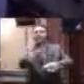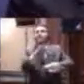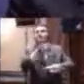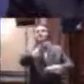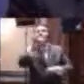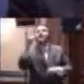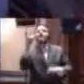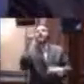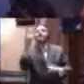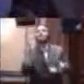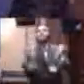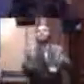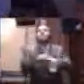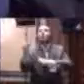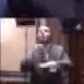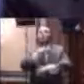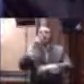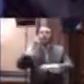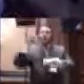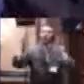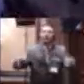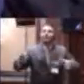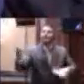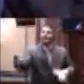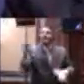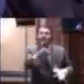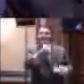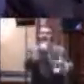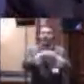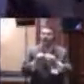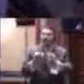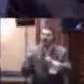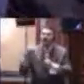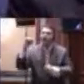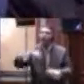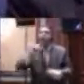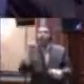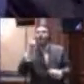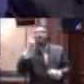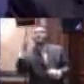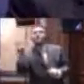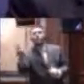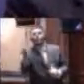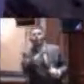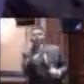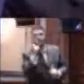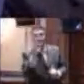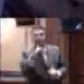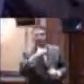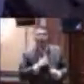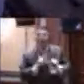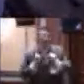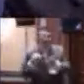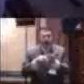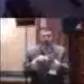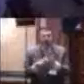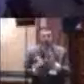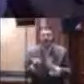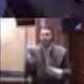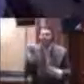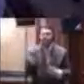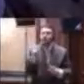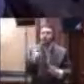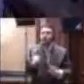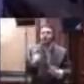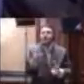ciudadanos inscritos en los listados para votar, ya se acerca a los 85 millones de personas.